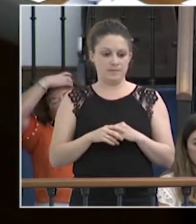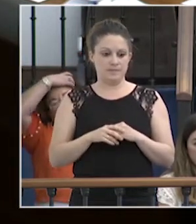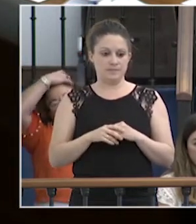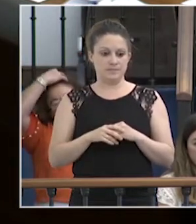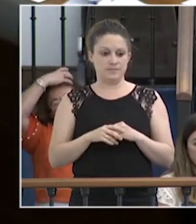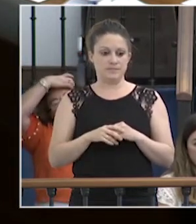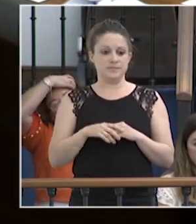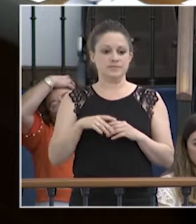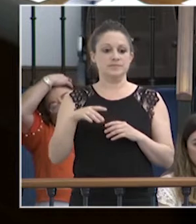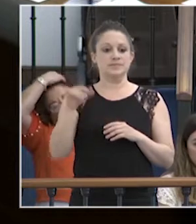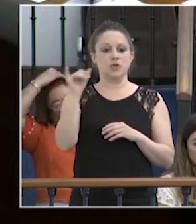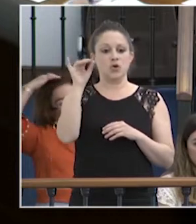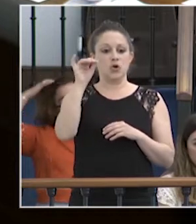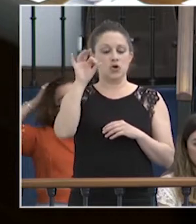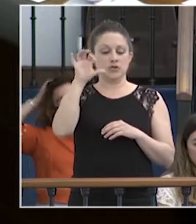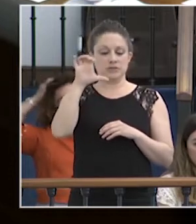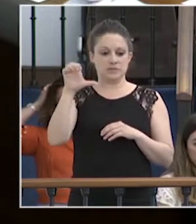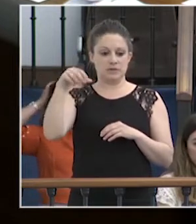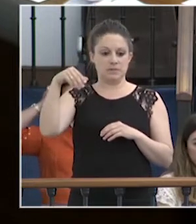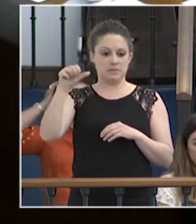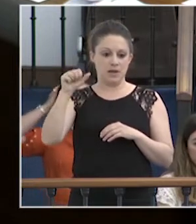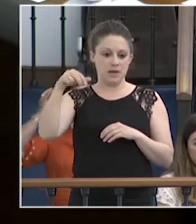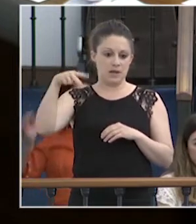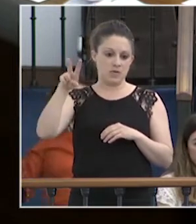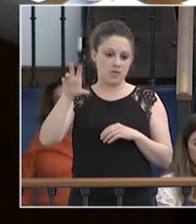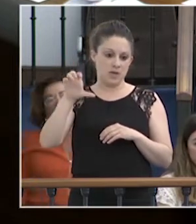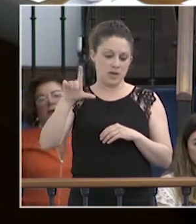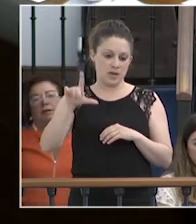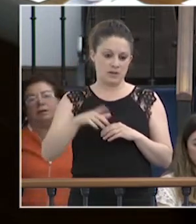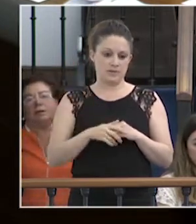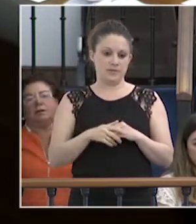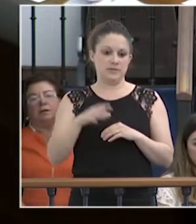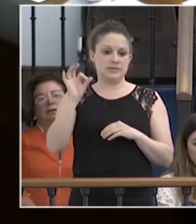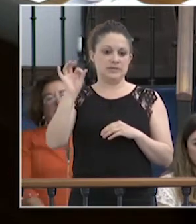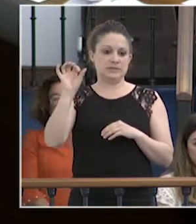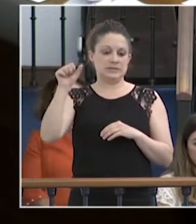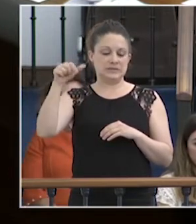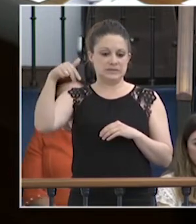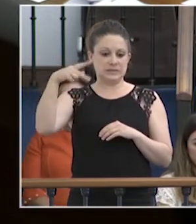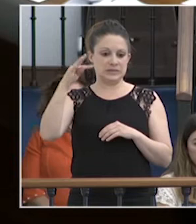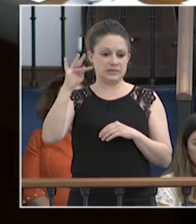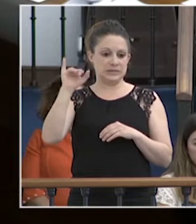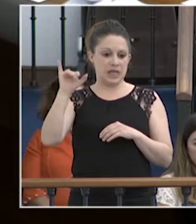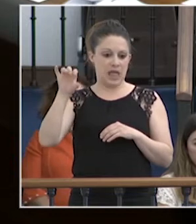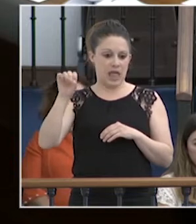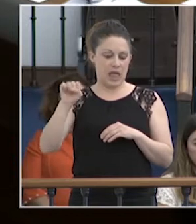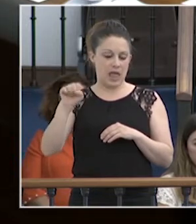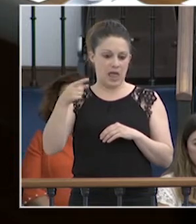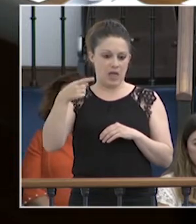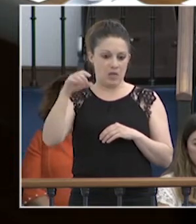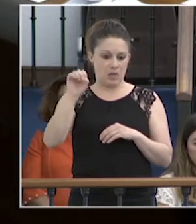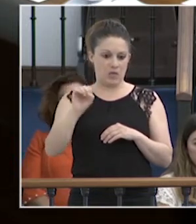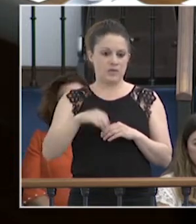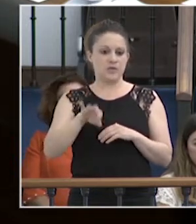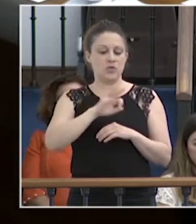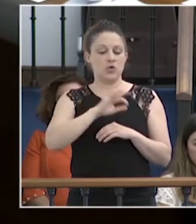don José Manuel Caballero Serrano, don Santiago Cabañero Masip, don